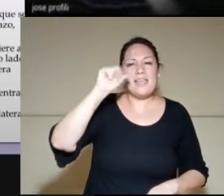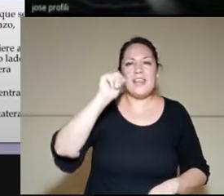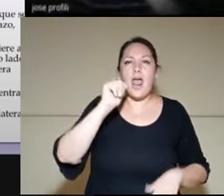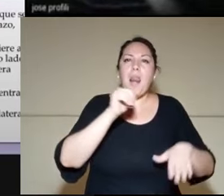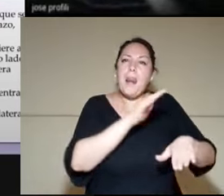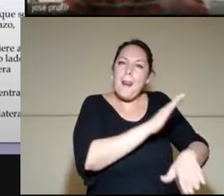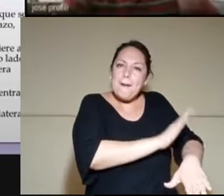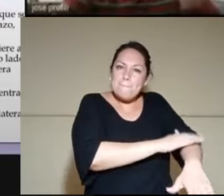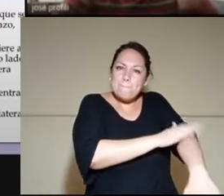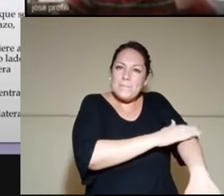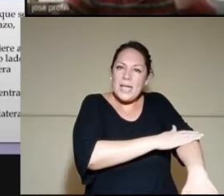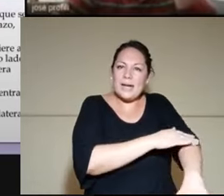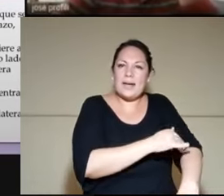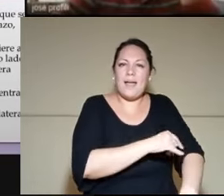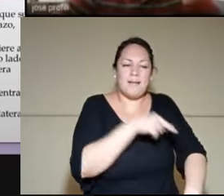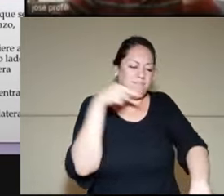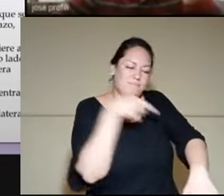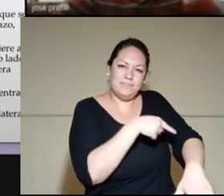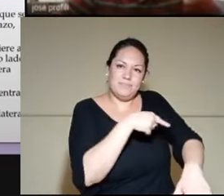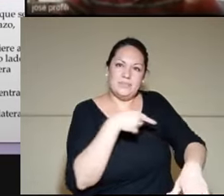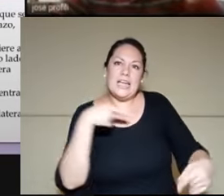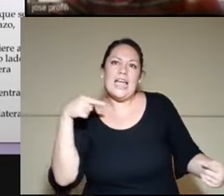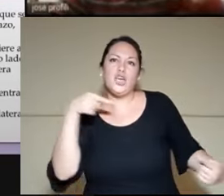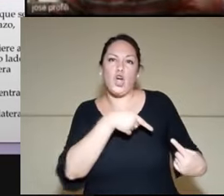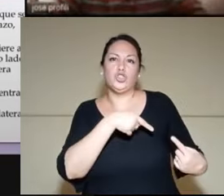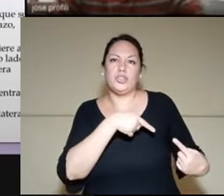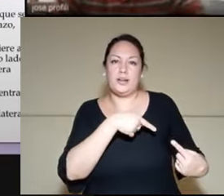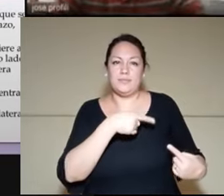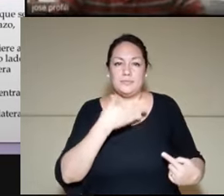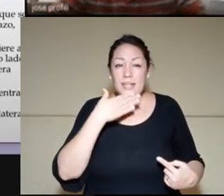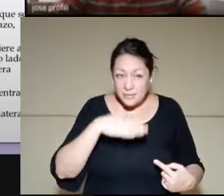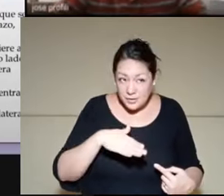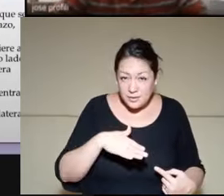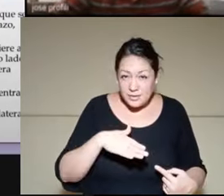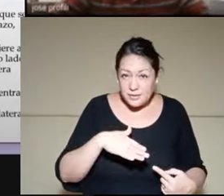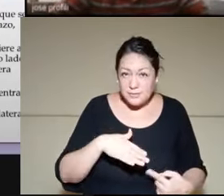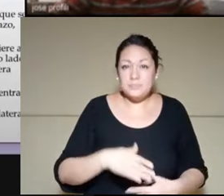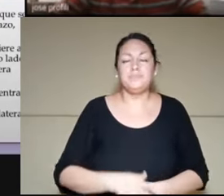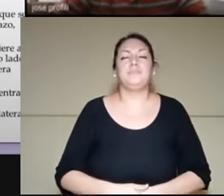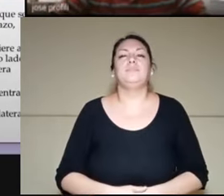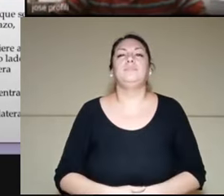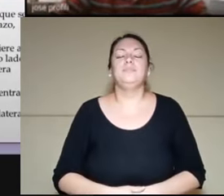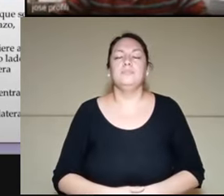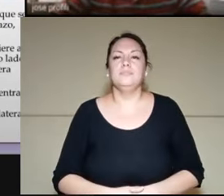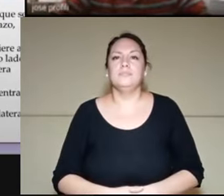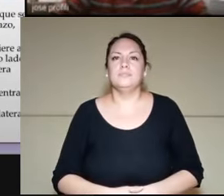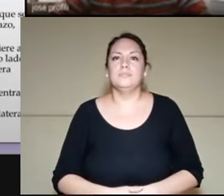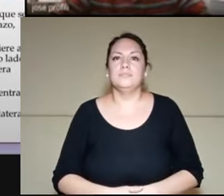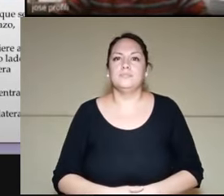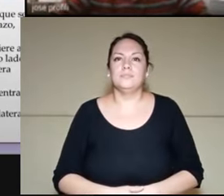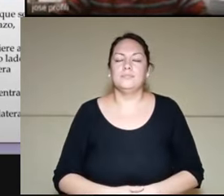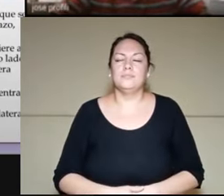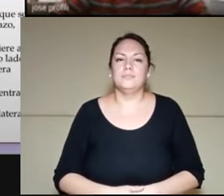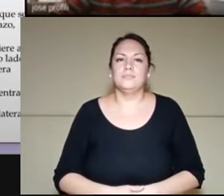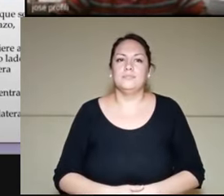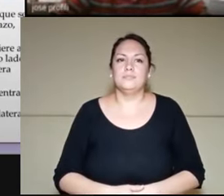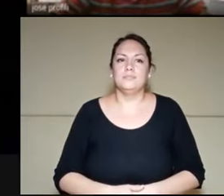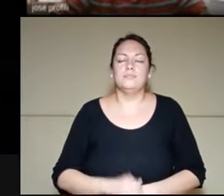de la pierna del otro lado, de la pierna izquierda. ¿Me siguen hasta ahí?